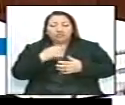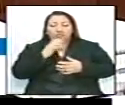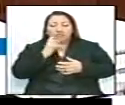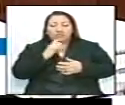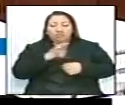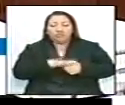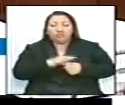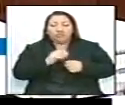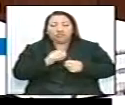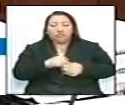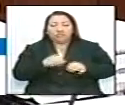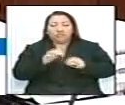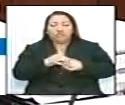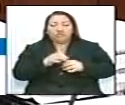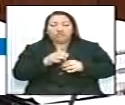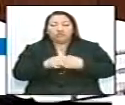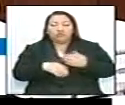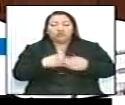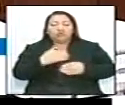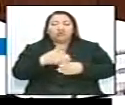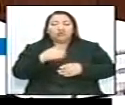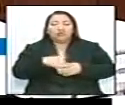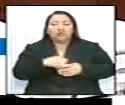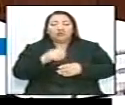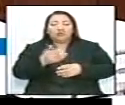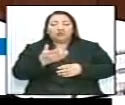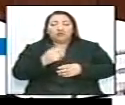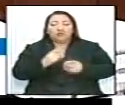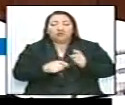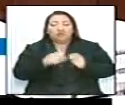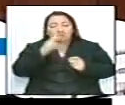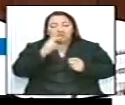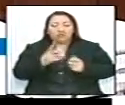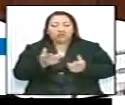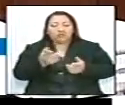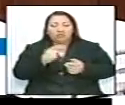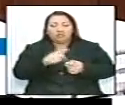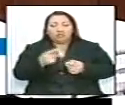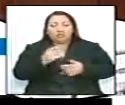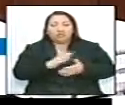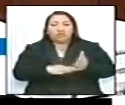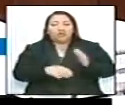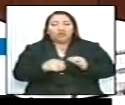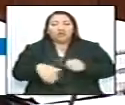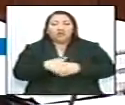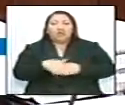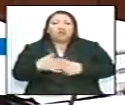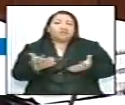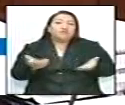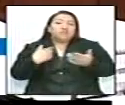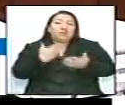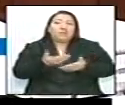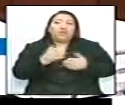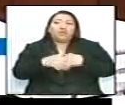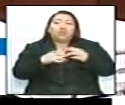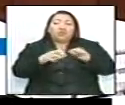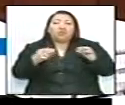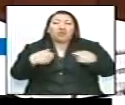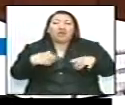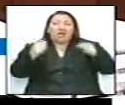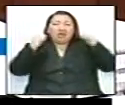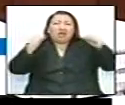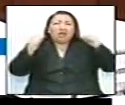proceso electoral de urgencia que están pidiendo los peruanos. Si usted sale a las calles, el clamor popular es